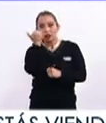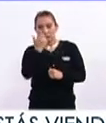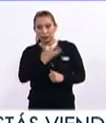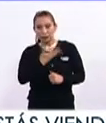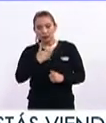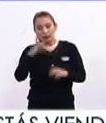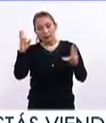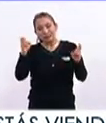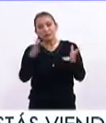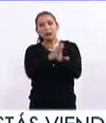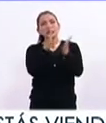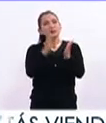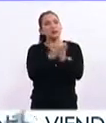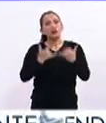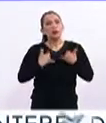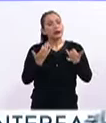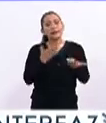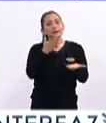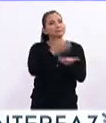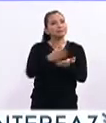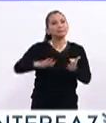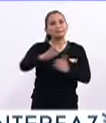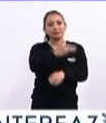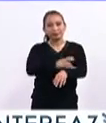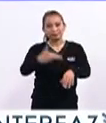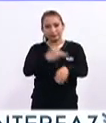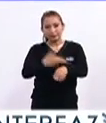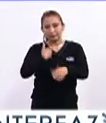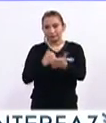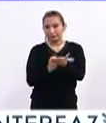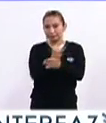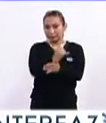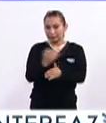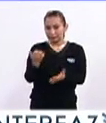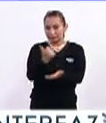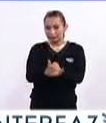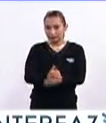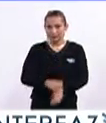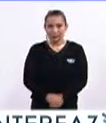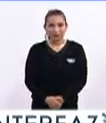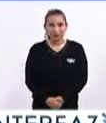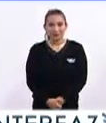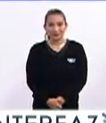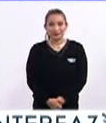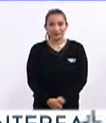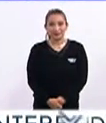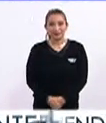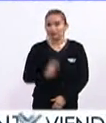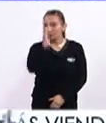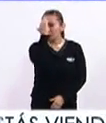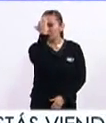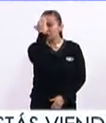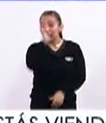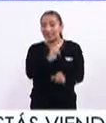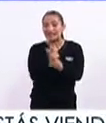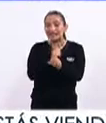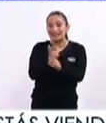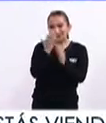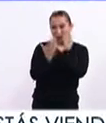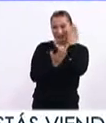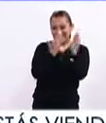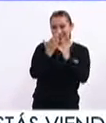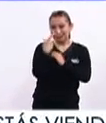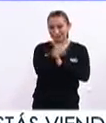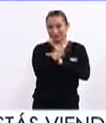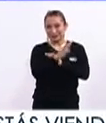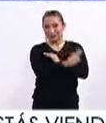estudiantes sobre la participación de los jóvenes en los procesos democráticos de la ciudad. Conoce las carreras universitarias